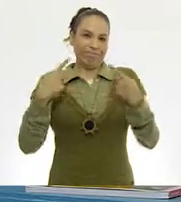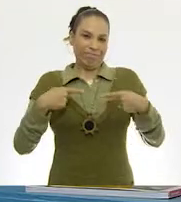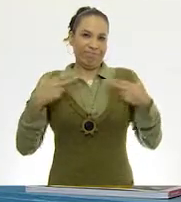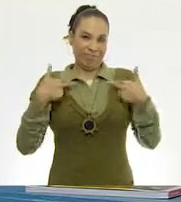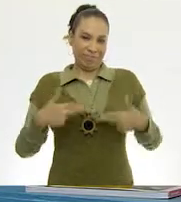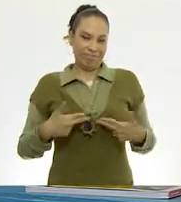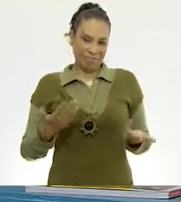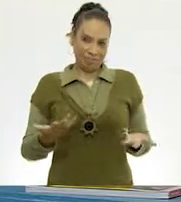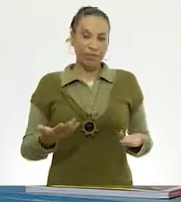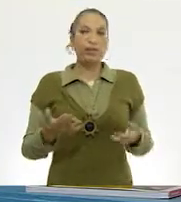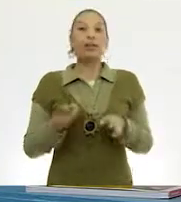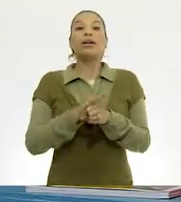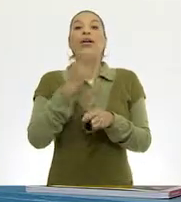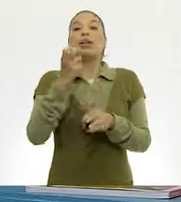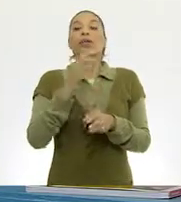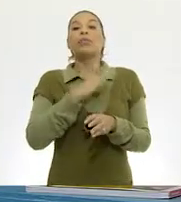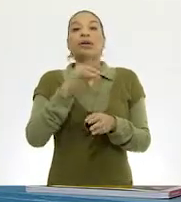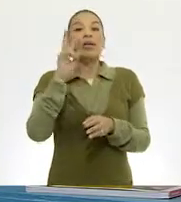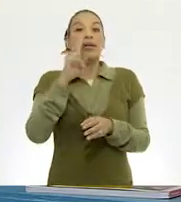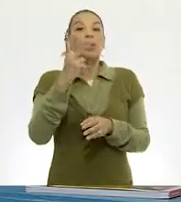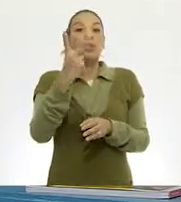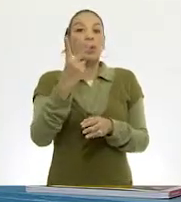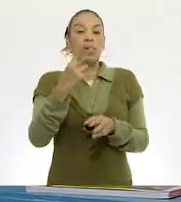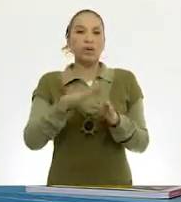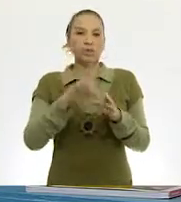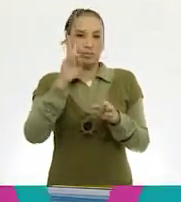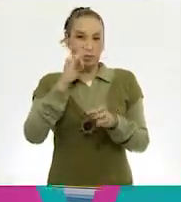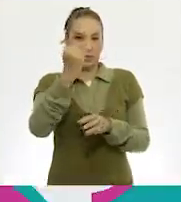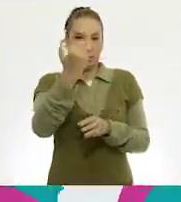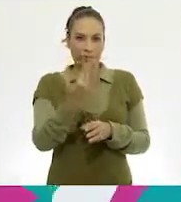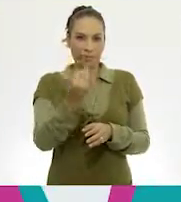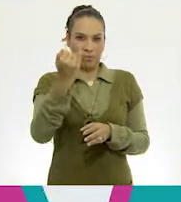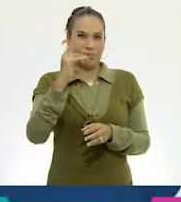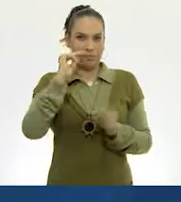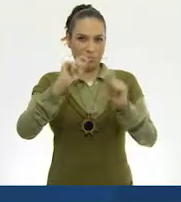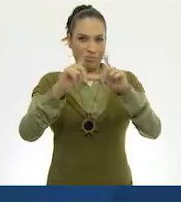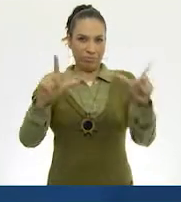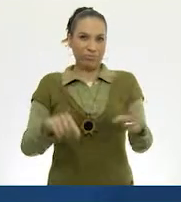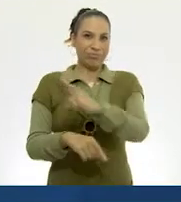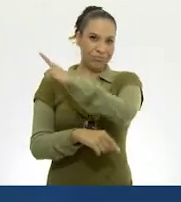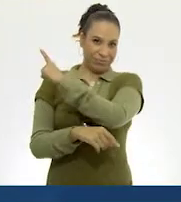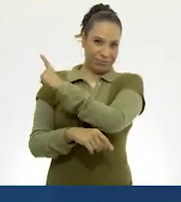para empezar, quiero que vean las dos imágenes que van a aparecer ahorita en su pantalla.